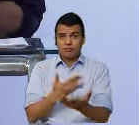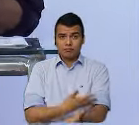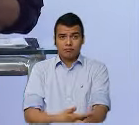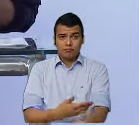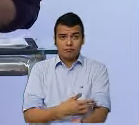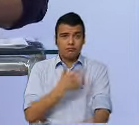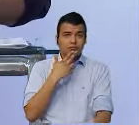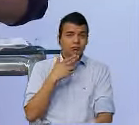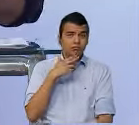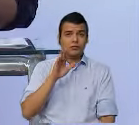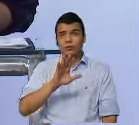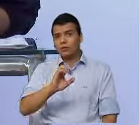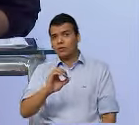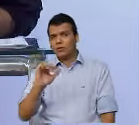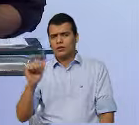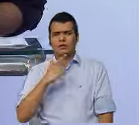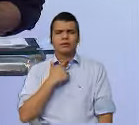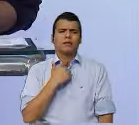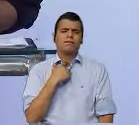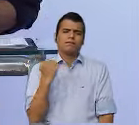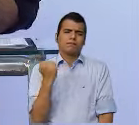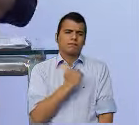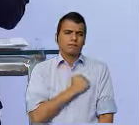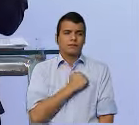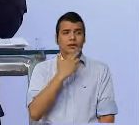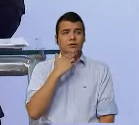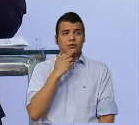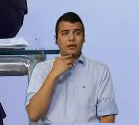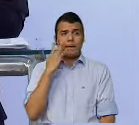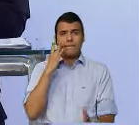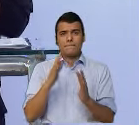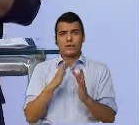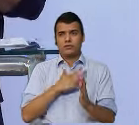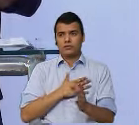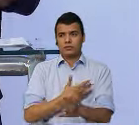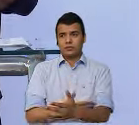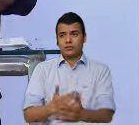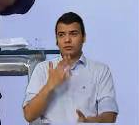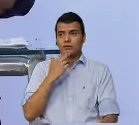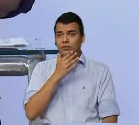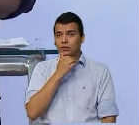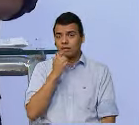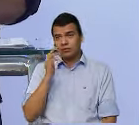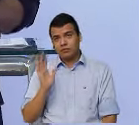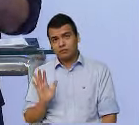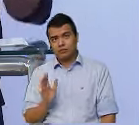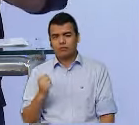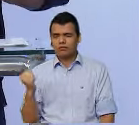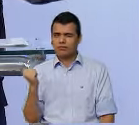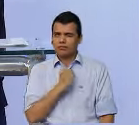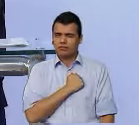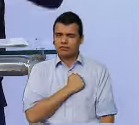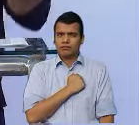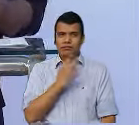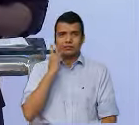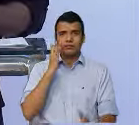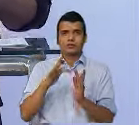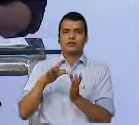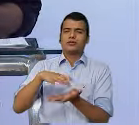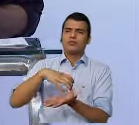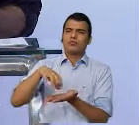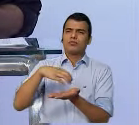es diabético, le fascina y le encanta el dulce, así como a mí, que gracias a Dios no sufro, pero me fascina y me enloquece el dulce, le tengo el postre